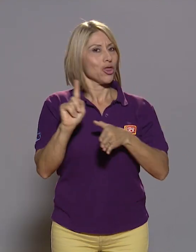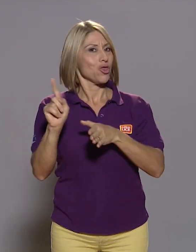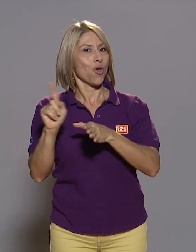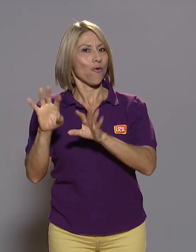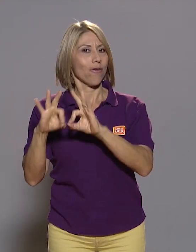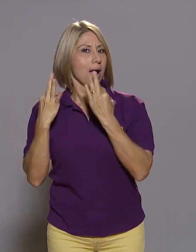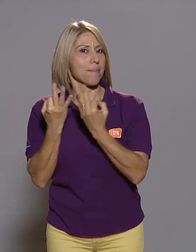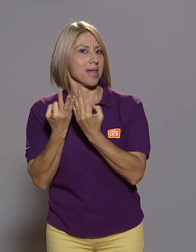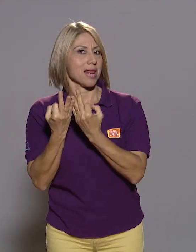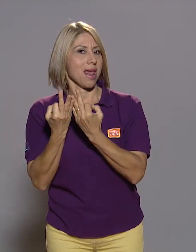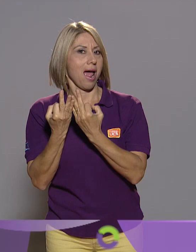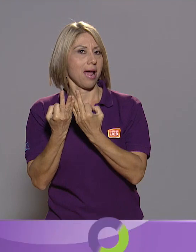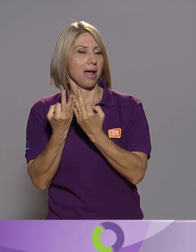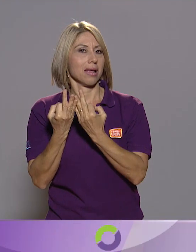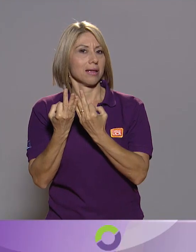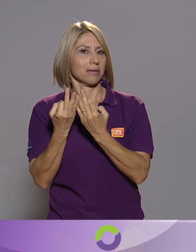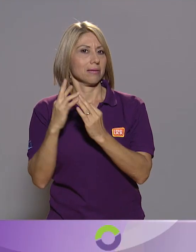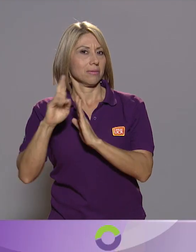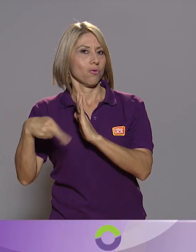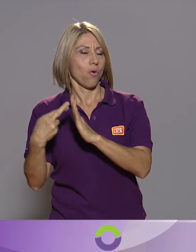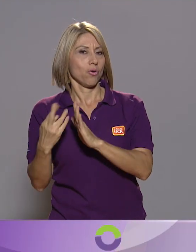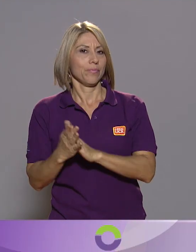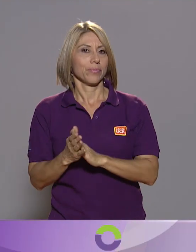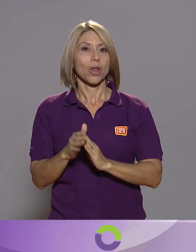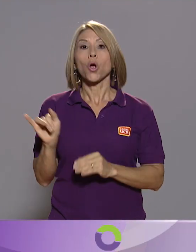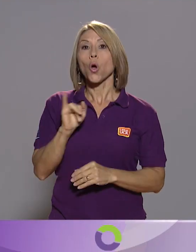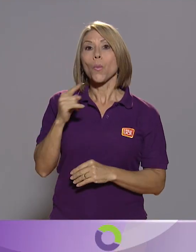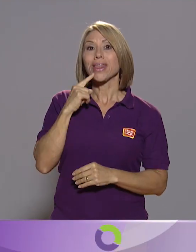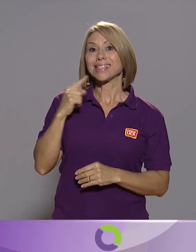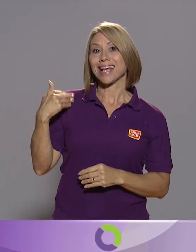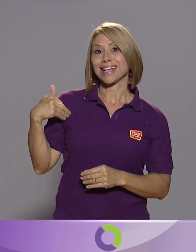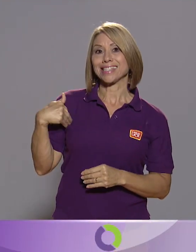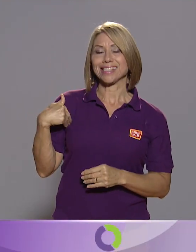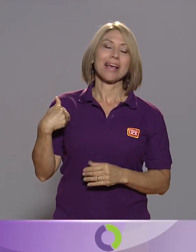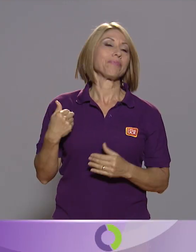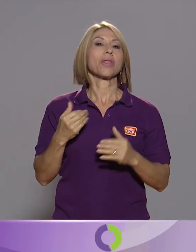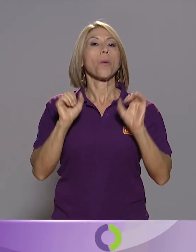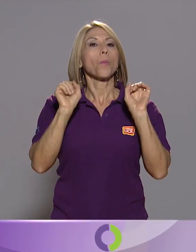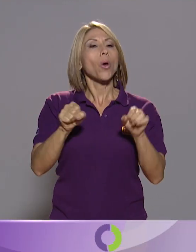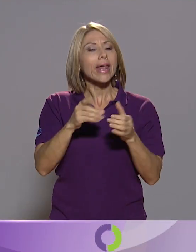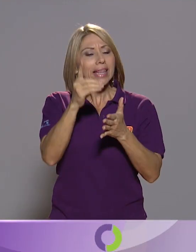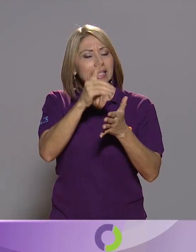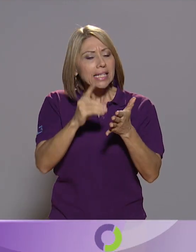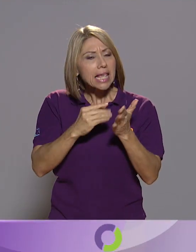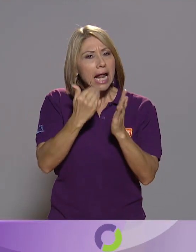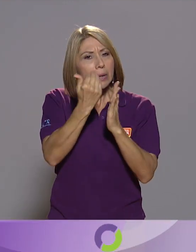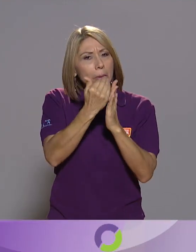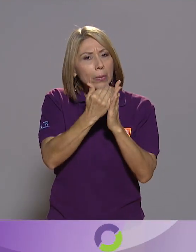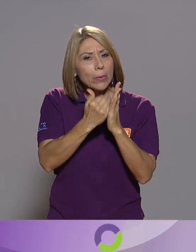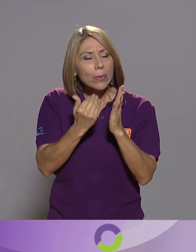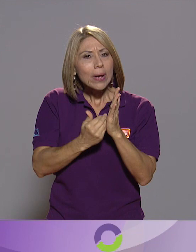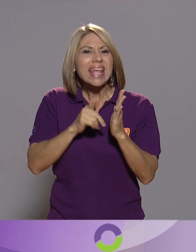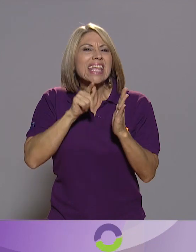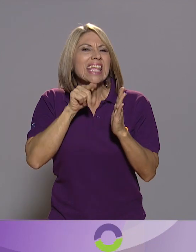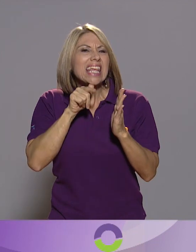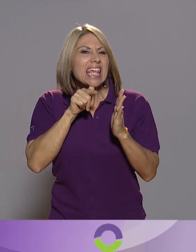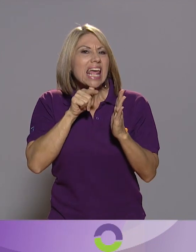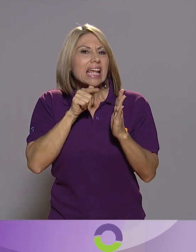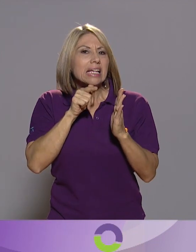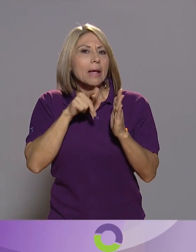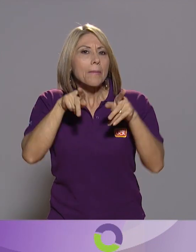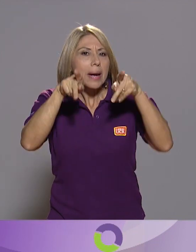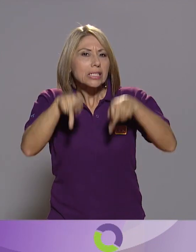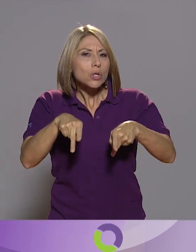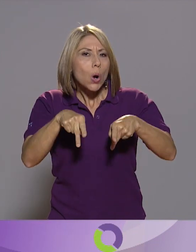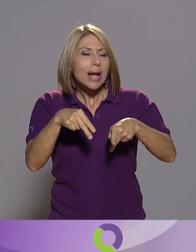rol. Sí, bueno, como decía Cristian, el construir quién podía ser el asistente, ¿verdad? Fue un proceso inicial, ¿verdad? Eso fue